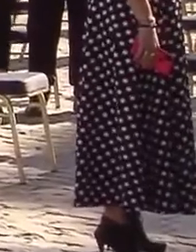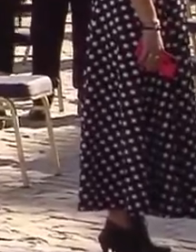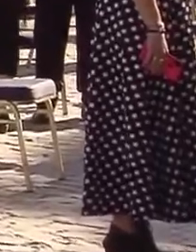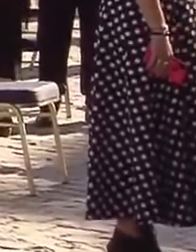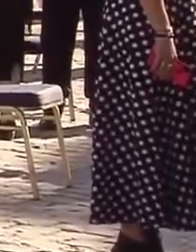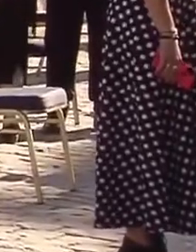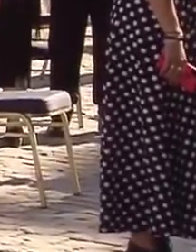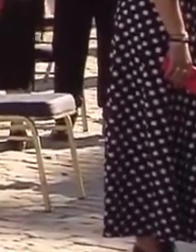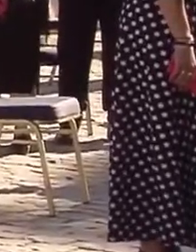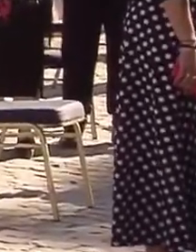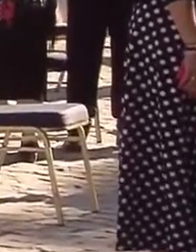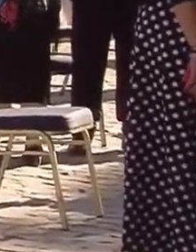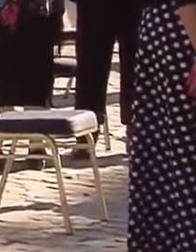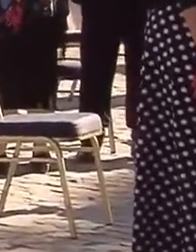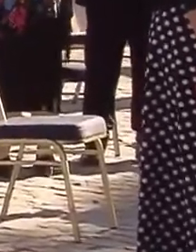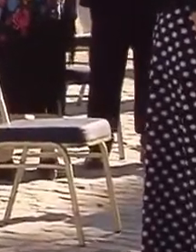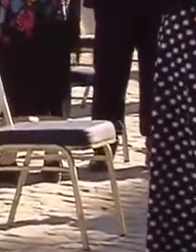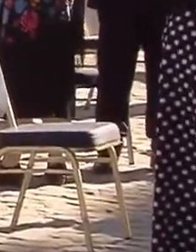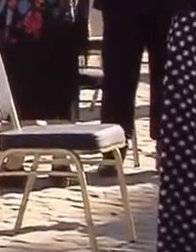No va el pegadito, pero...